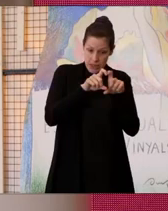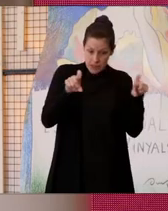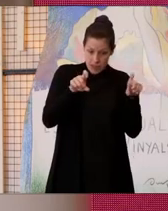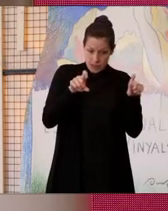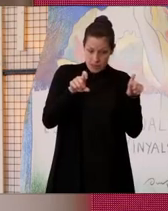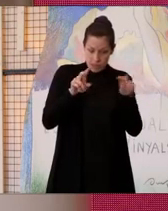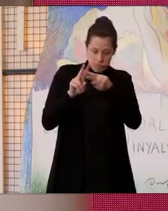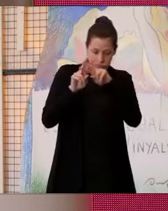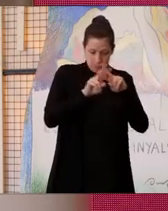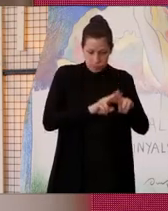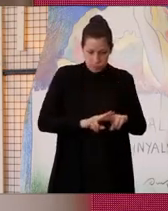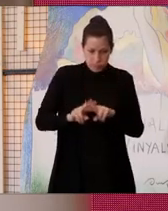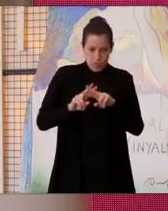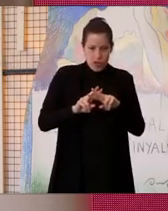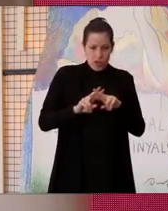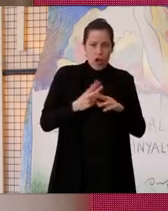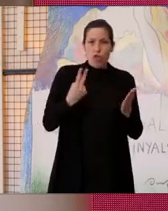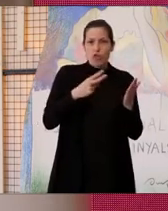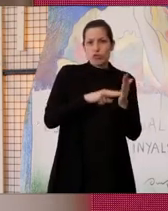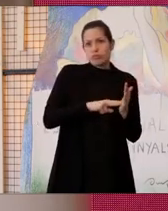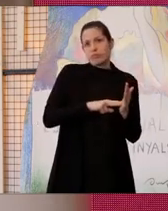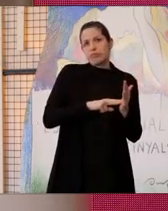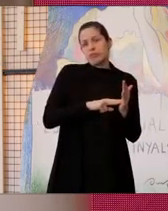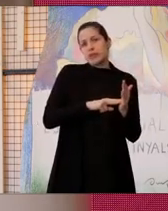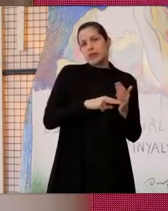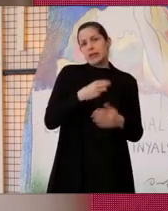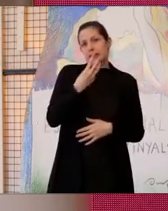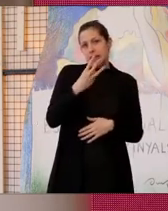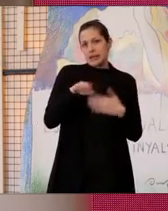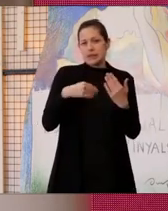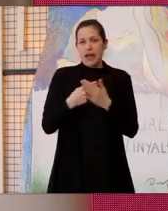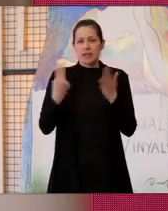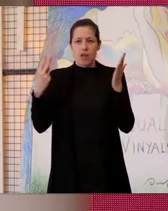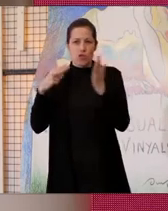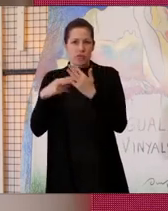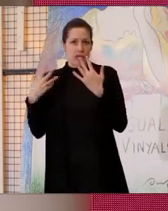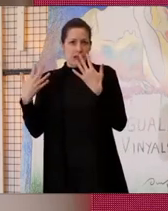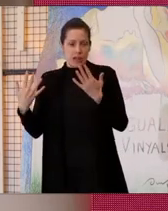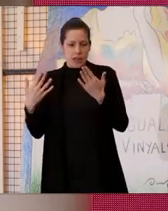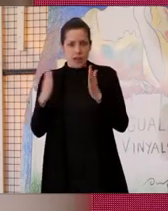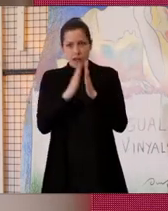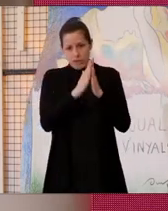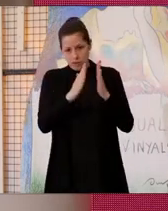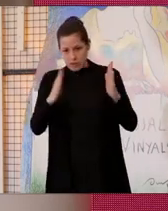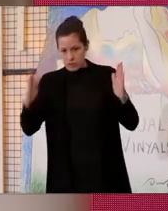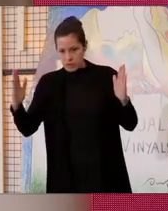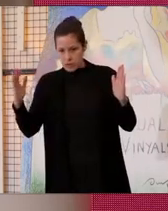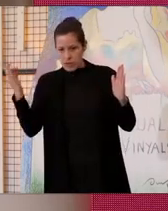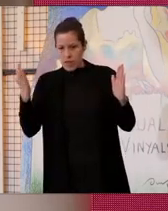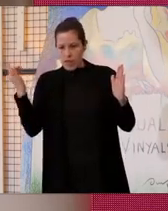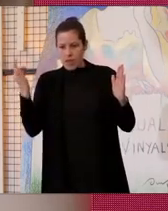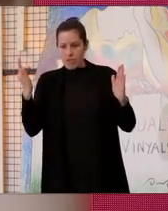un tiempo para tener el 40% de sus comités de dirección mujeres